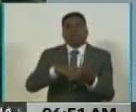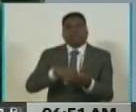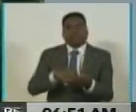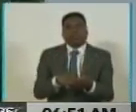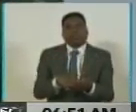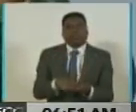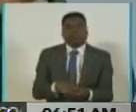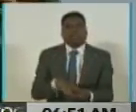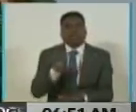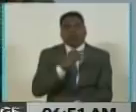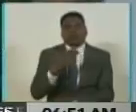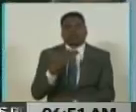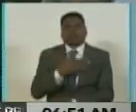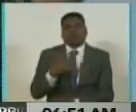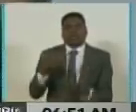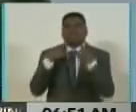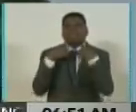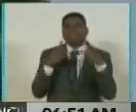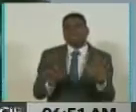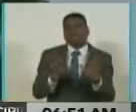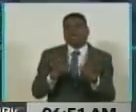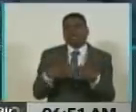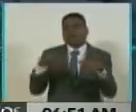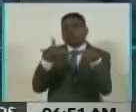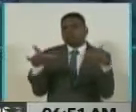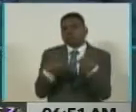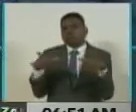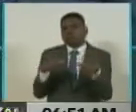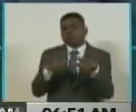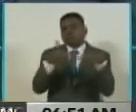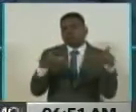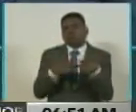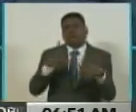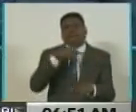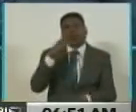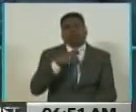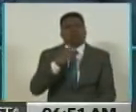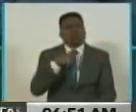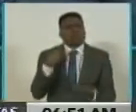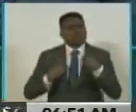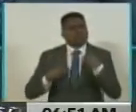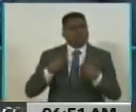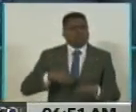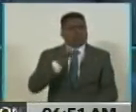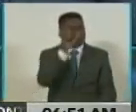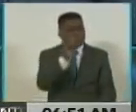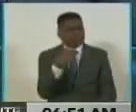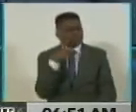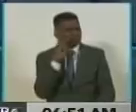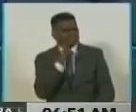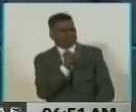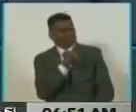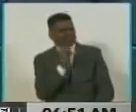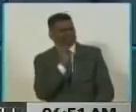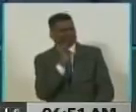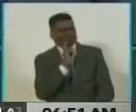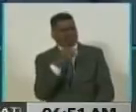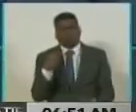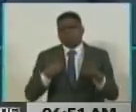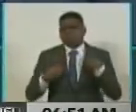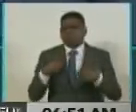que no quiere perder su espacio político. Simple y llanamente eso. Yo no me preocuparía por lo que esta persona dice, políticamente hablando, en